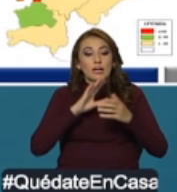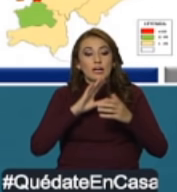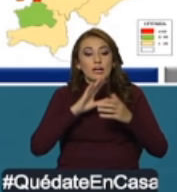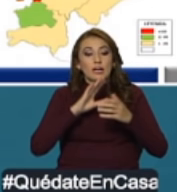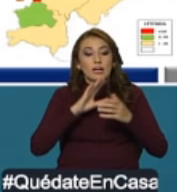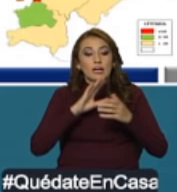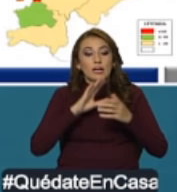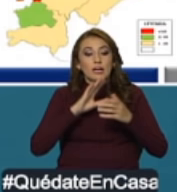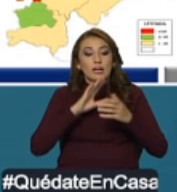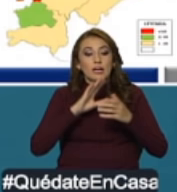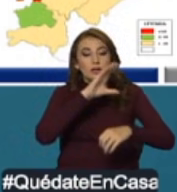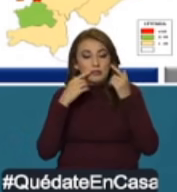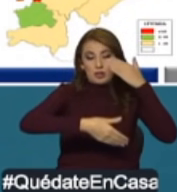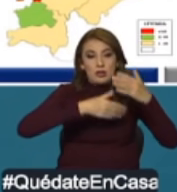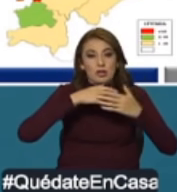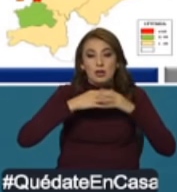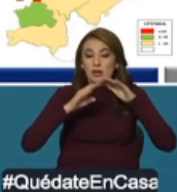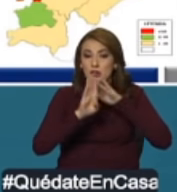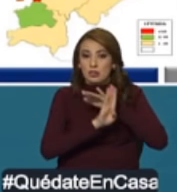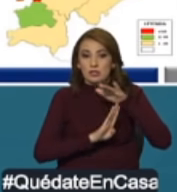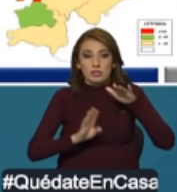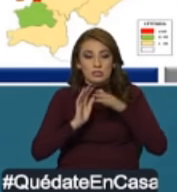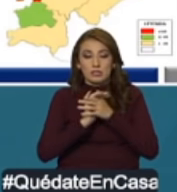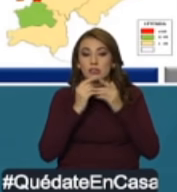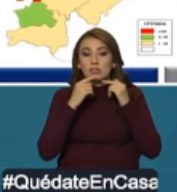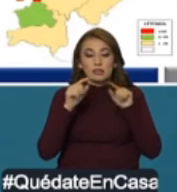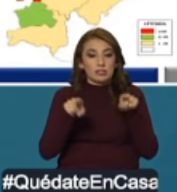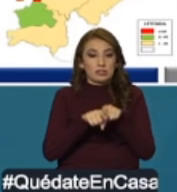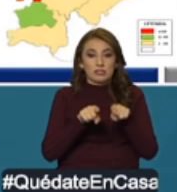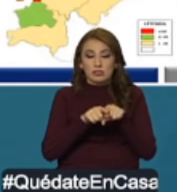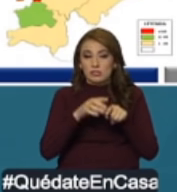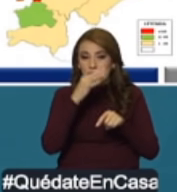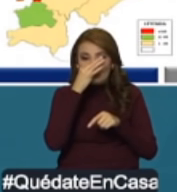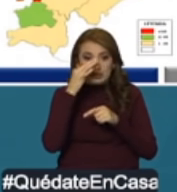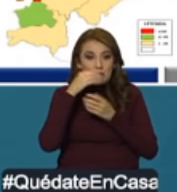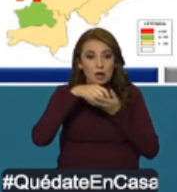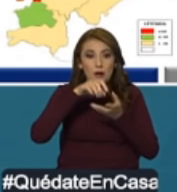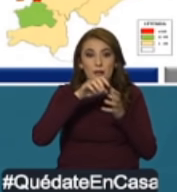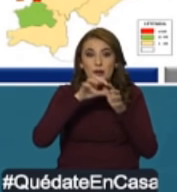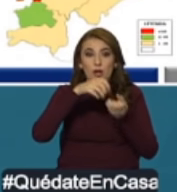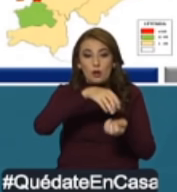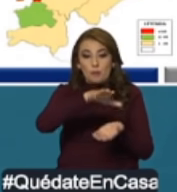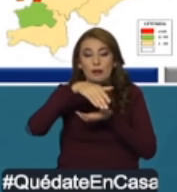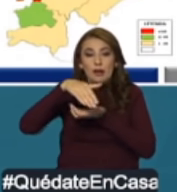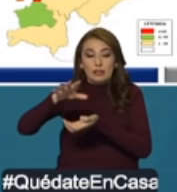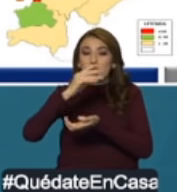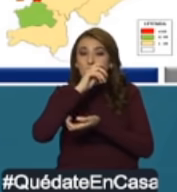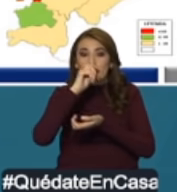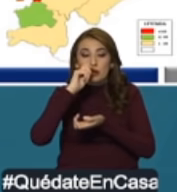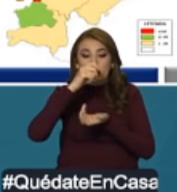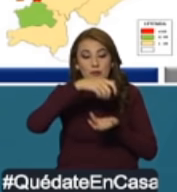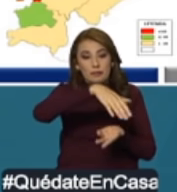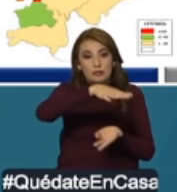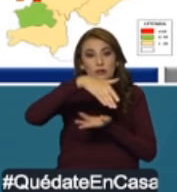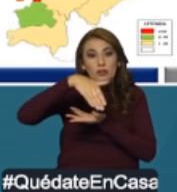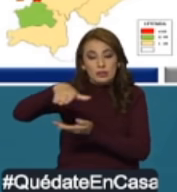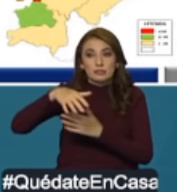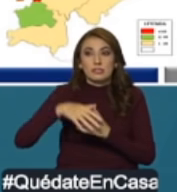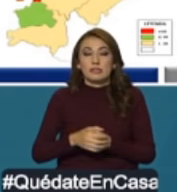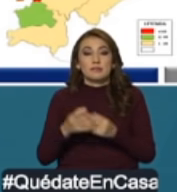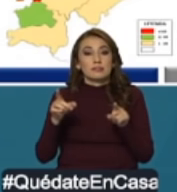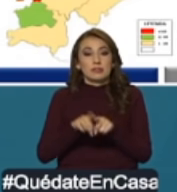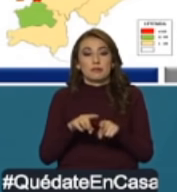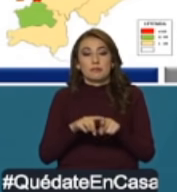de alta rentabilidad, básicamente narcotráfico, básicamente también contrabando a gran escala y que tiene que ver también